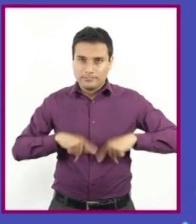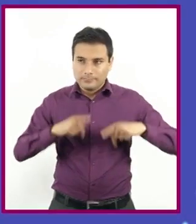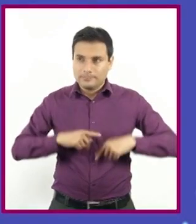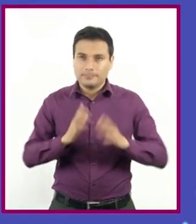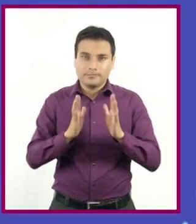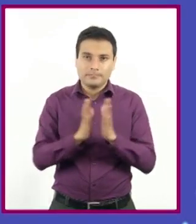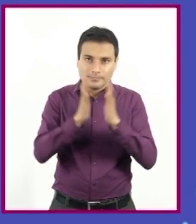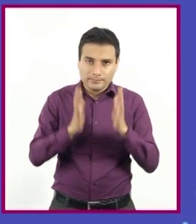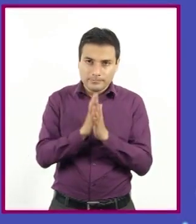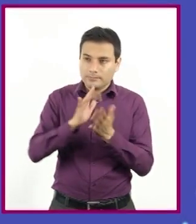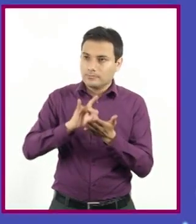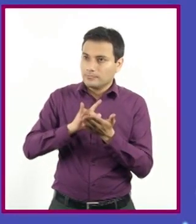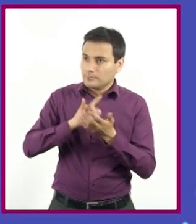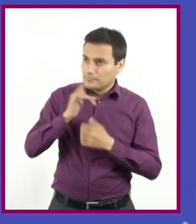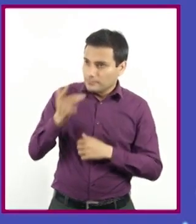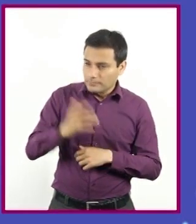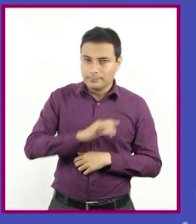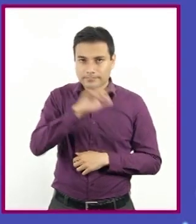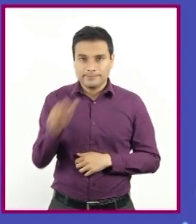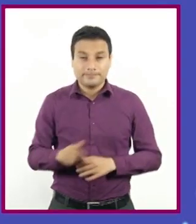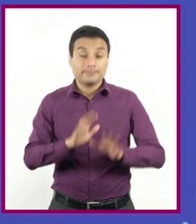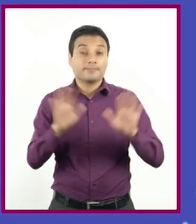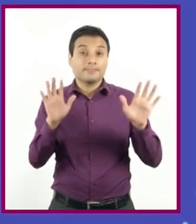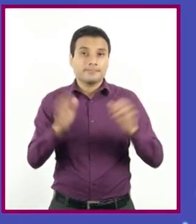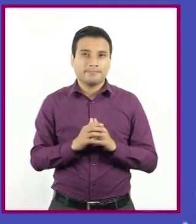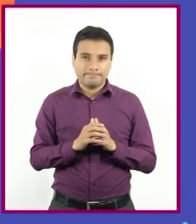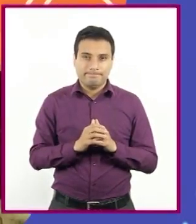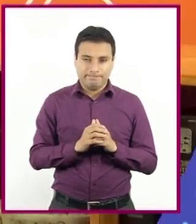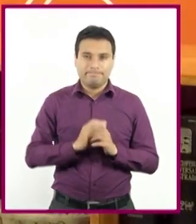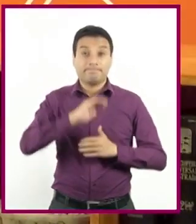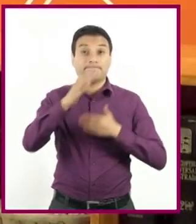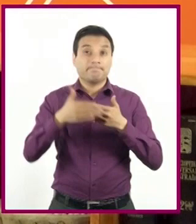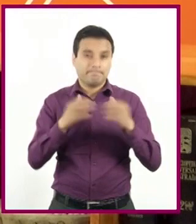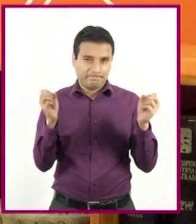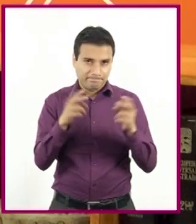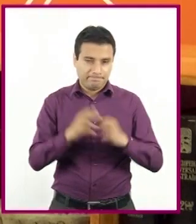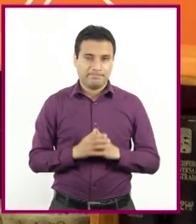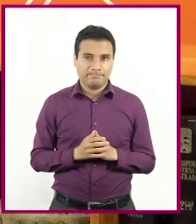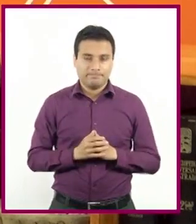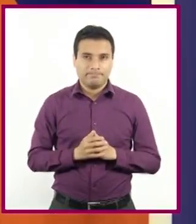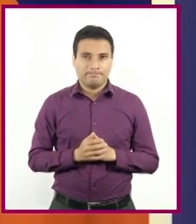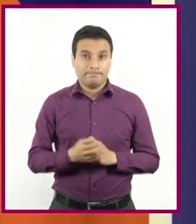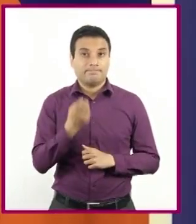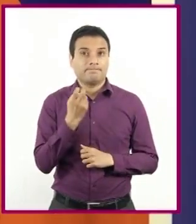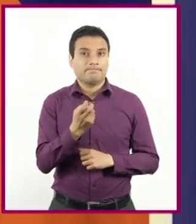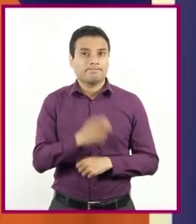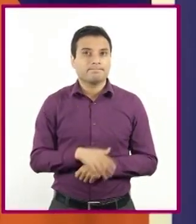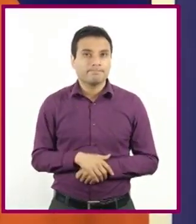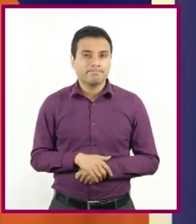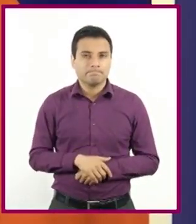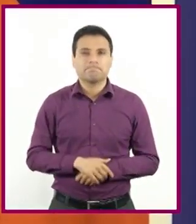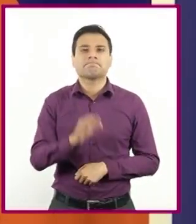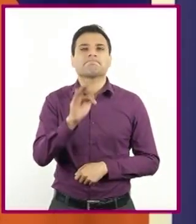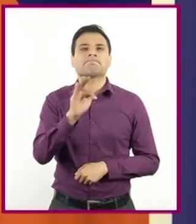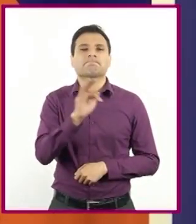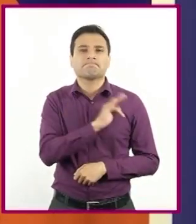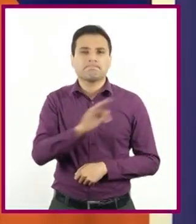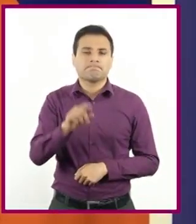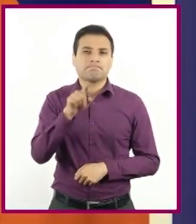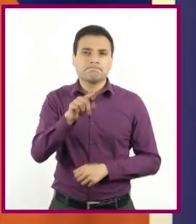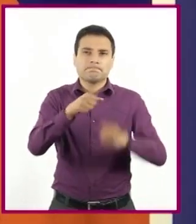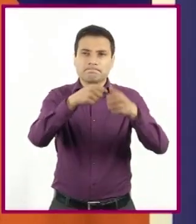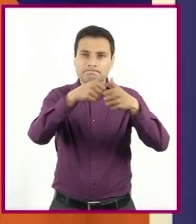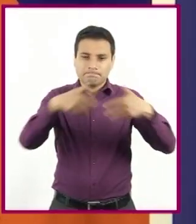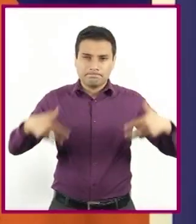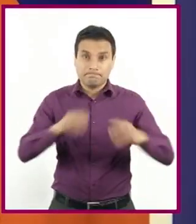se despide e invitan a seguir escuchando el programa. Todo lo anterior lo pueden plasmar en un diagrama o en un cuadro,